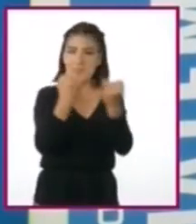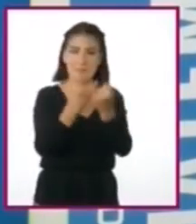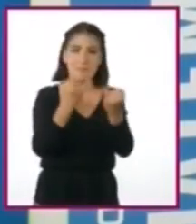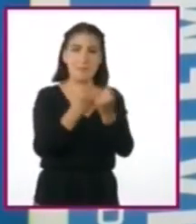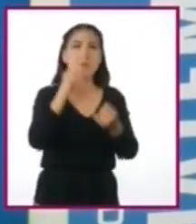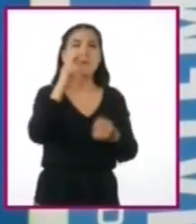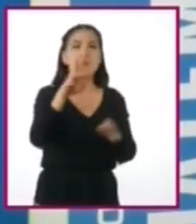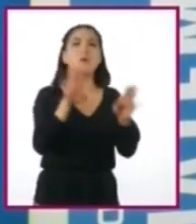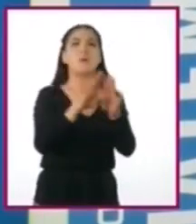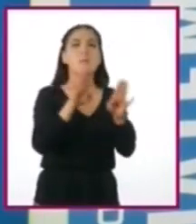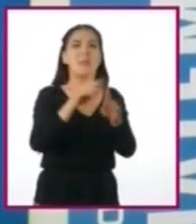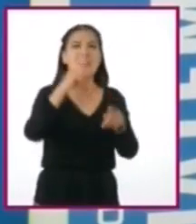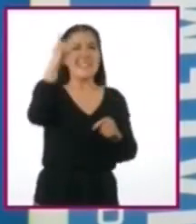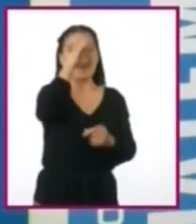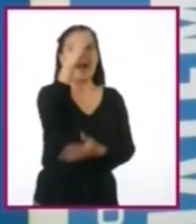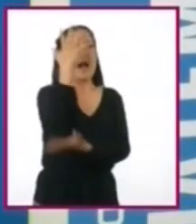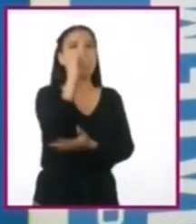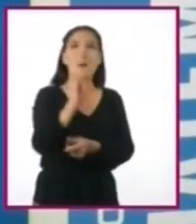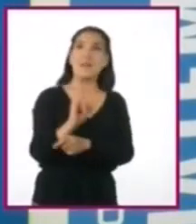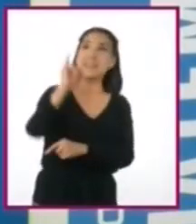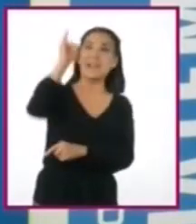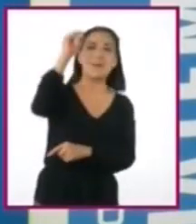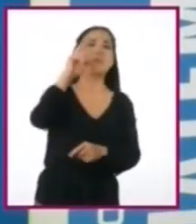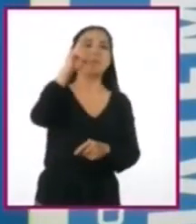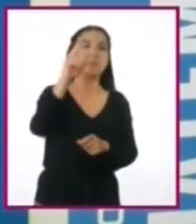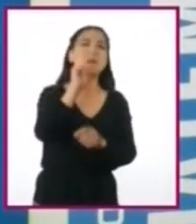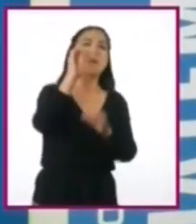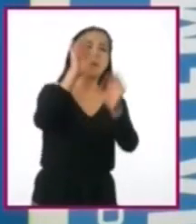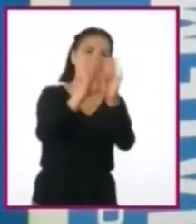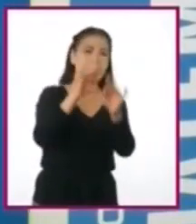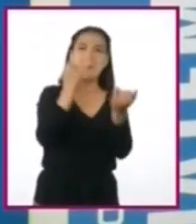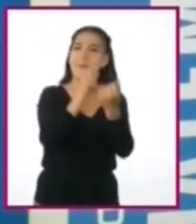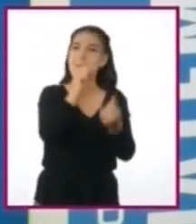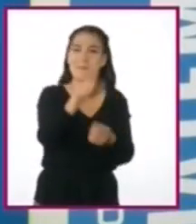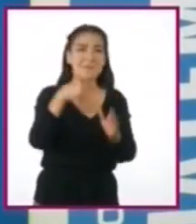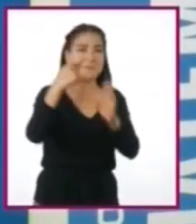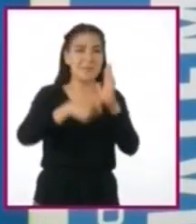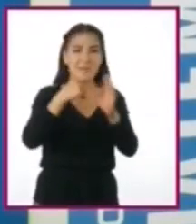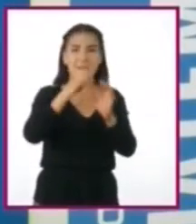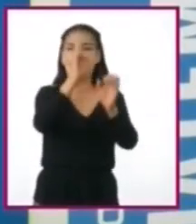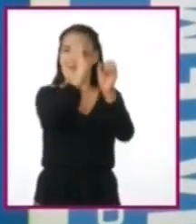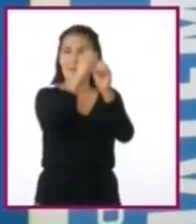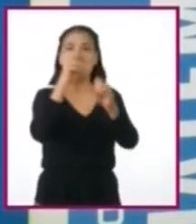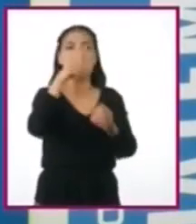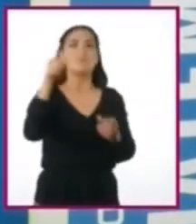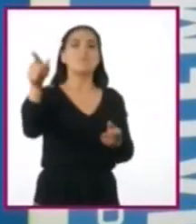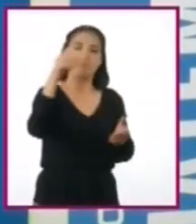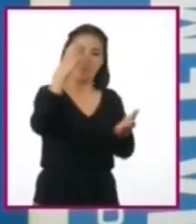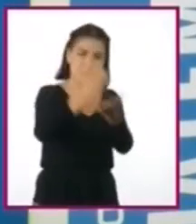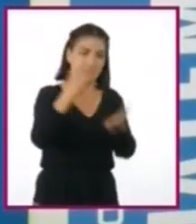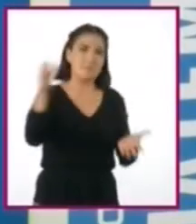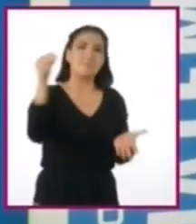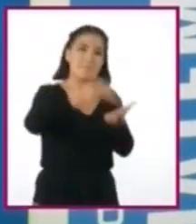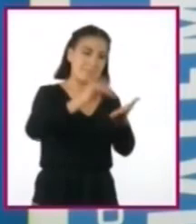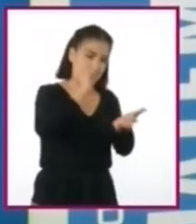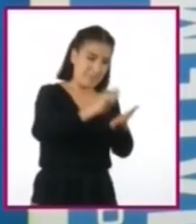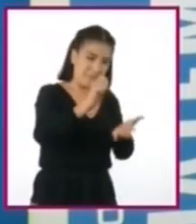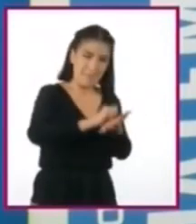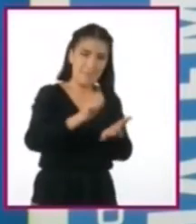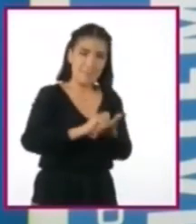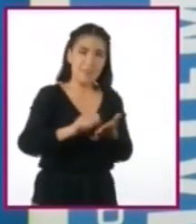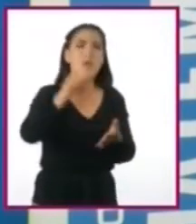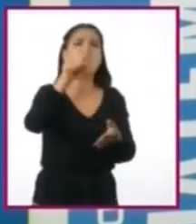no puedan medir fácilmente. Y registren después sus datos y cálculos. Anoten